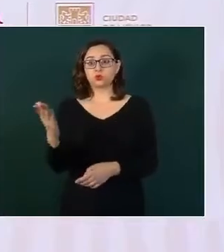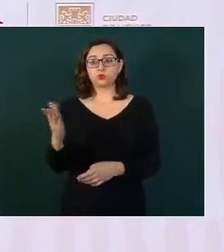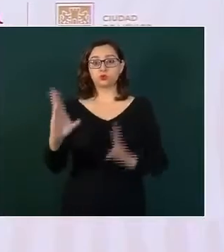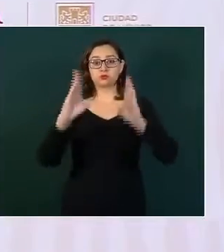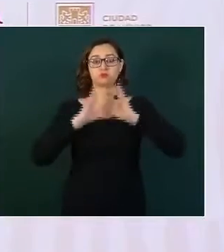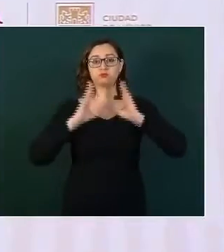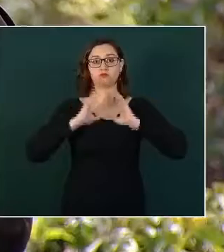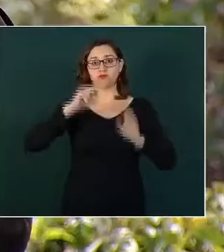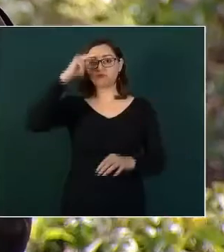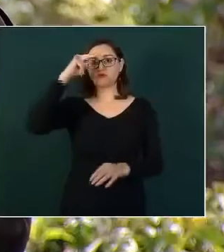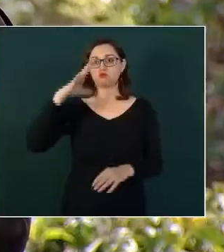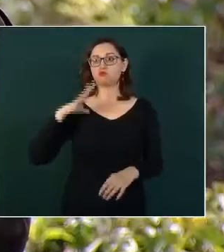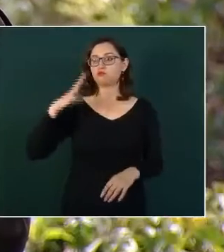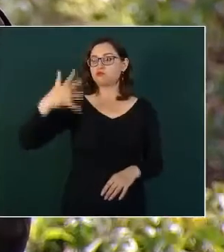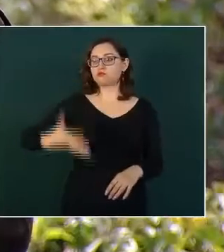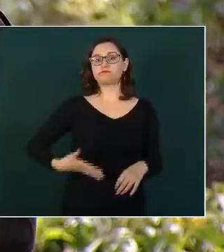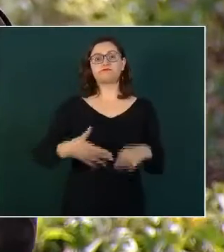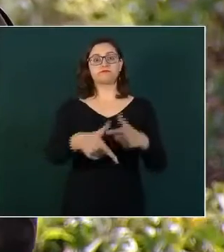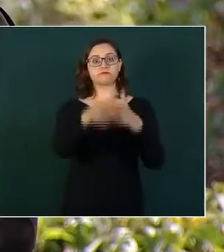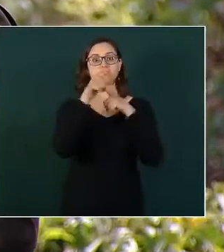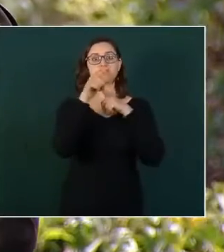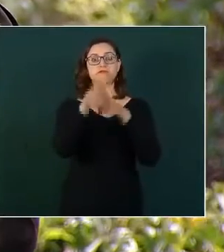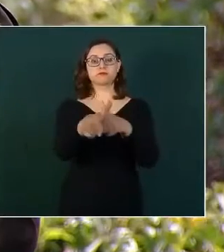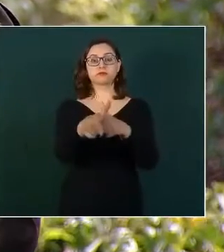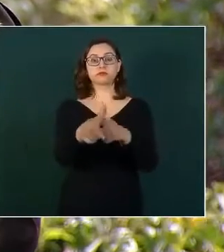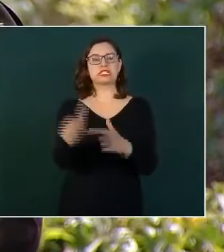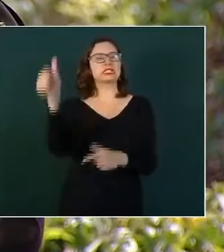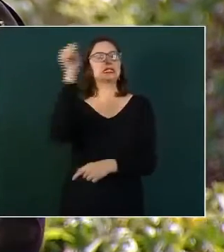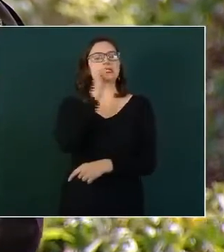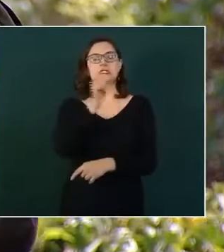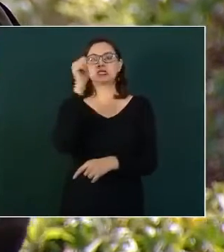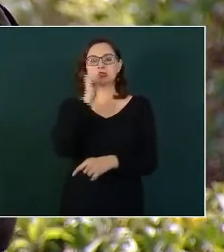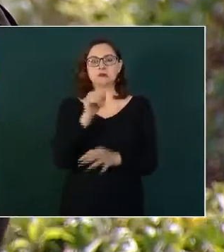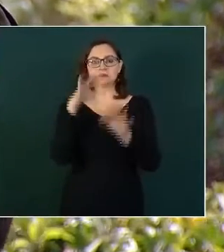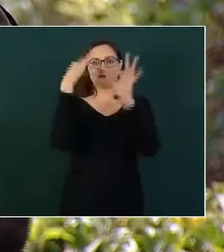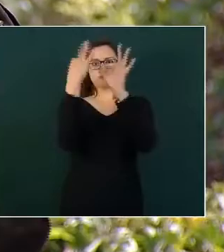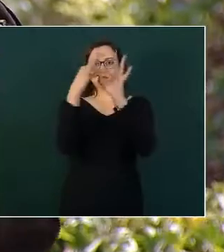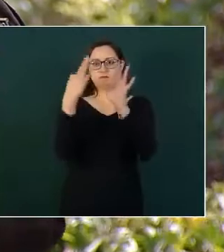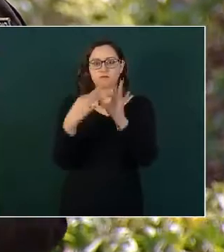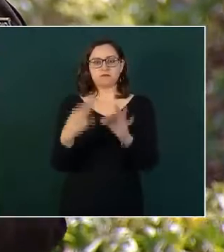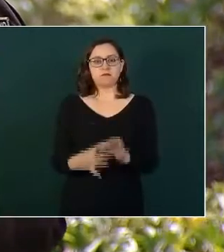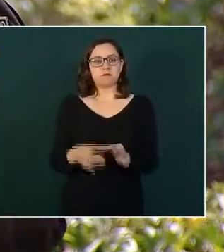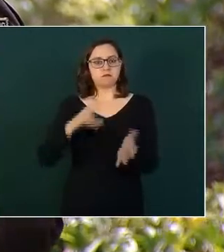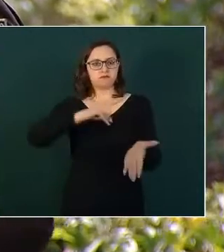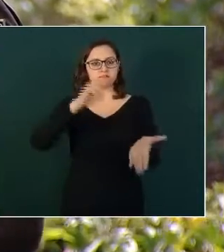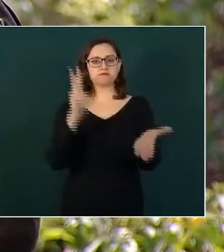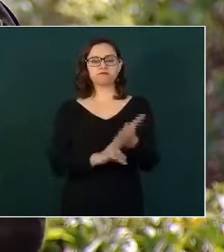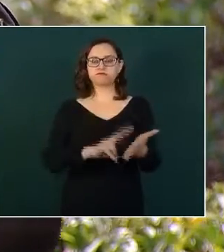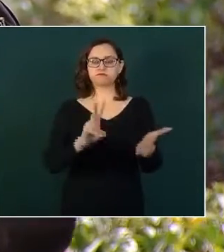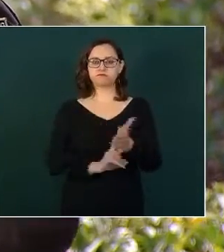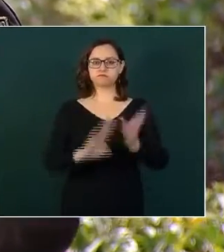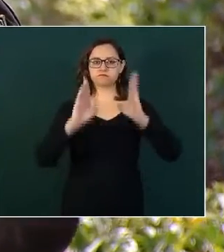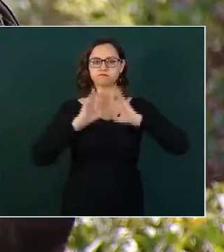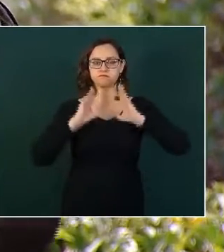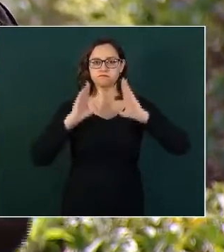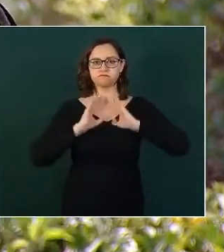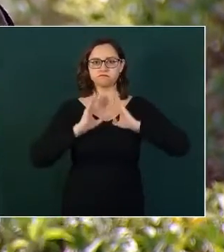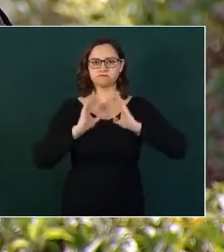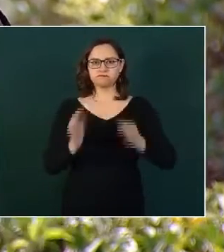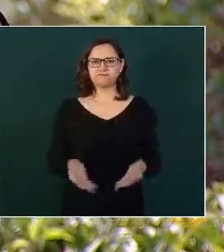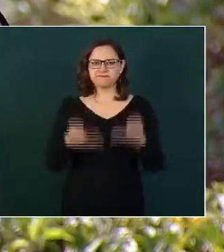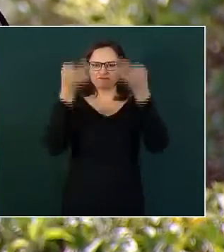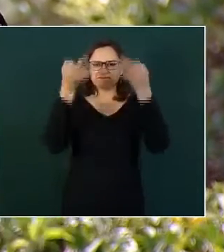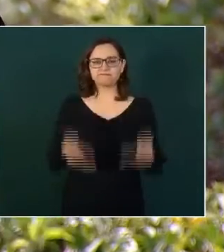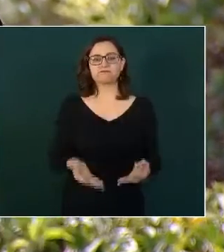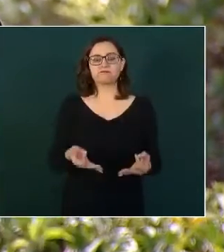del Ejército Mexicano, conduciéndose con los más altos valores que los distinguen como militares.